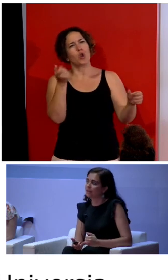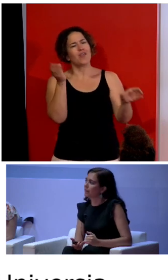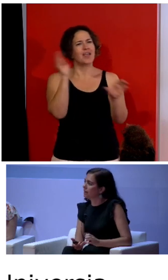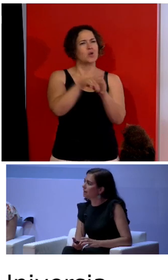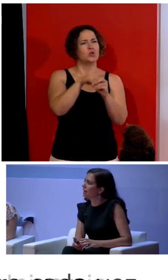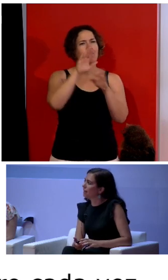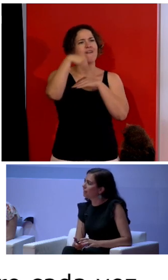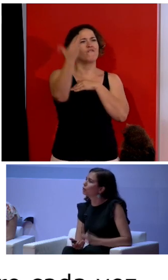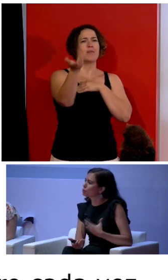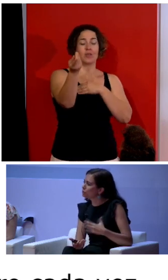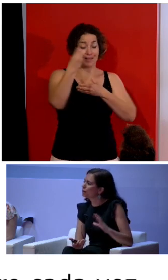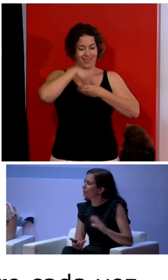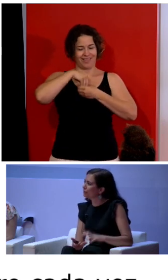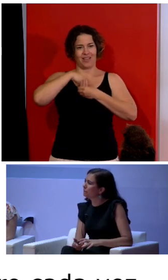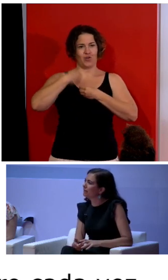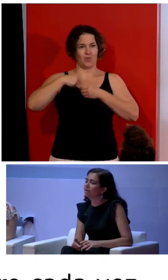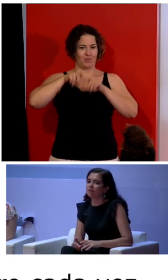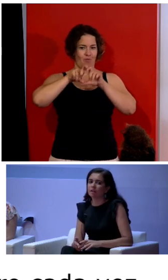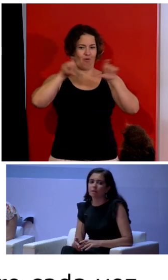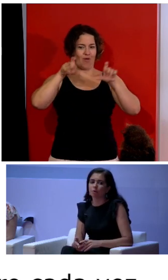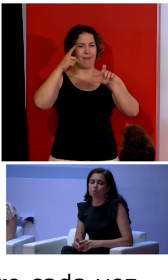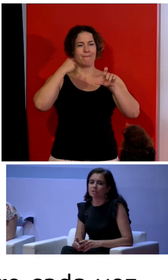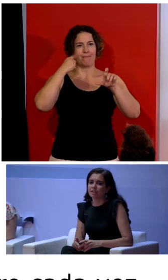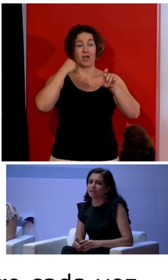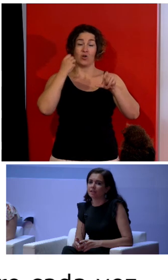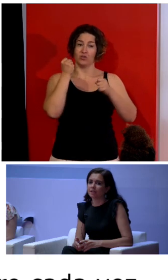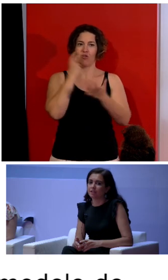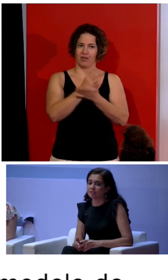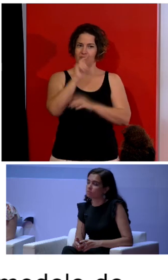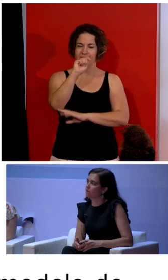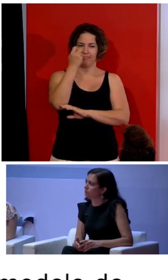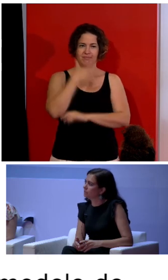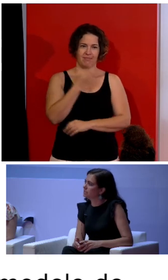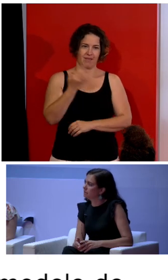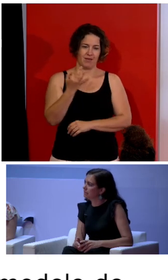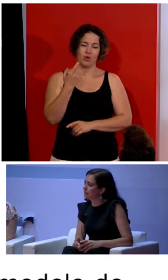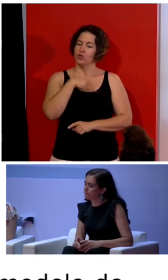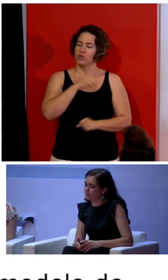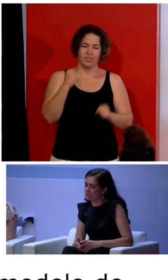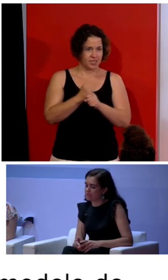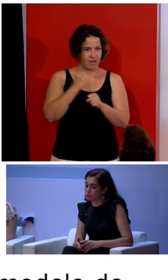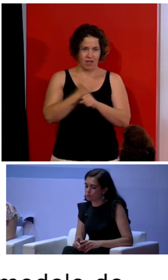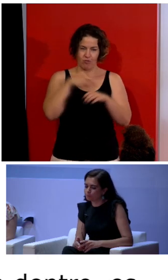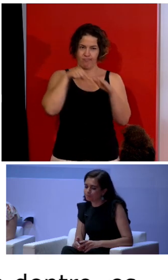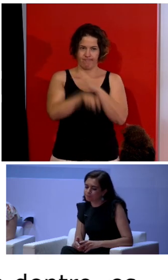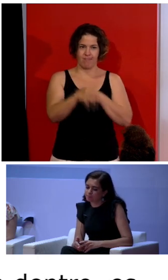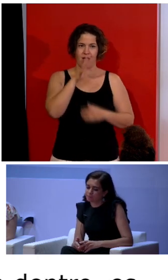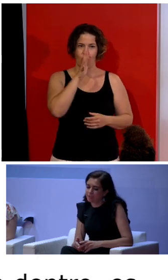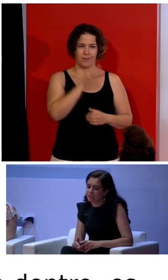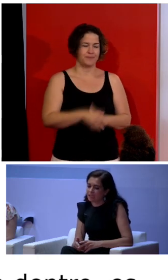también hacia adentro. Eso es un reto también por conseguir y que estamos trabajando intensamente en ello, ¿no?